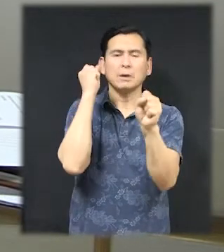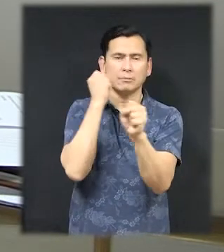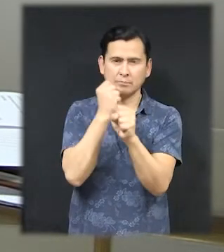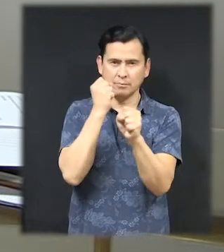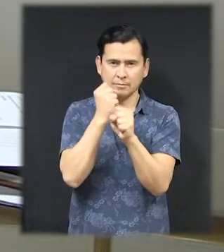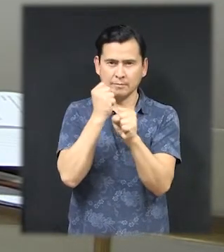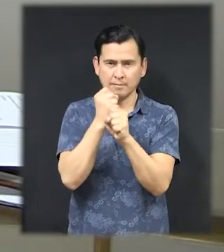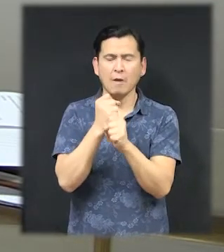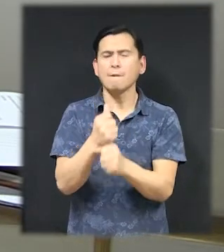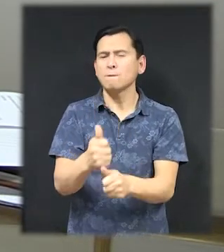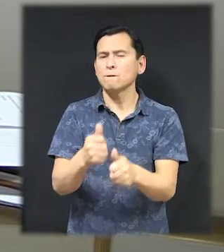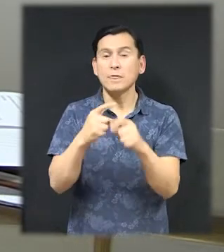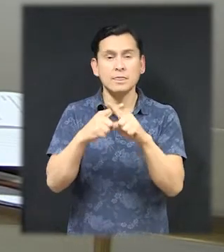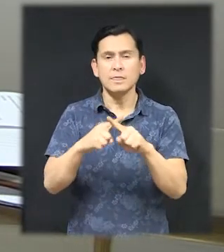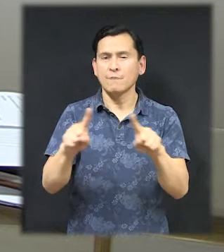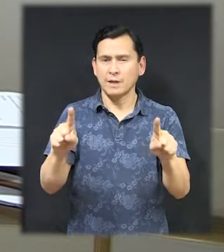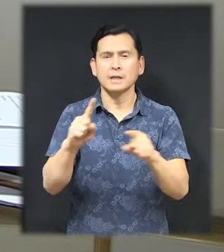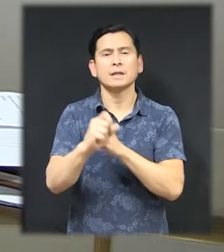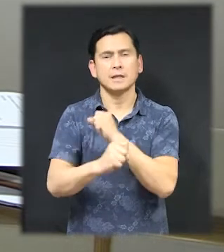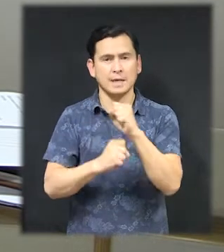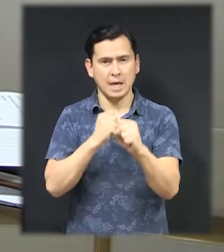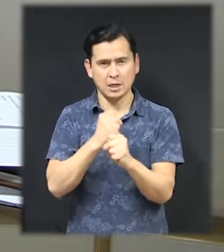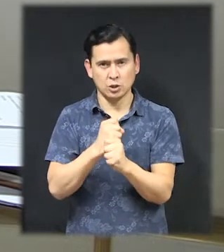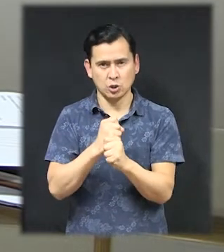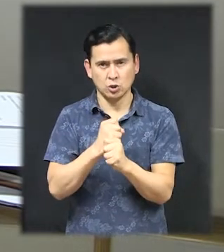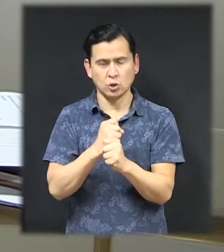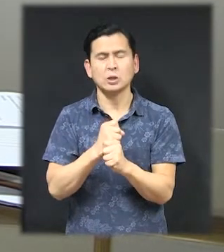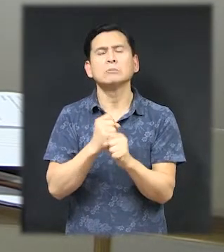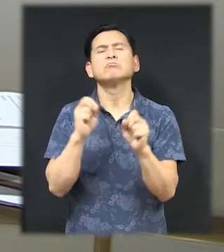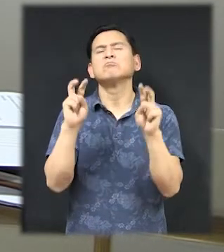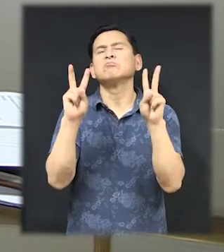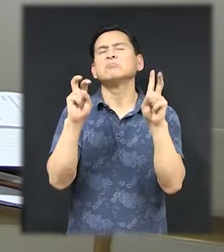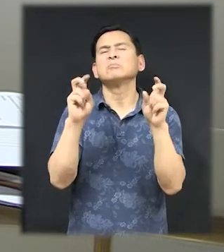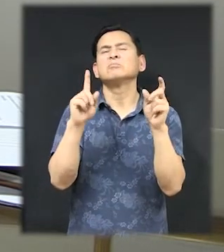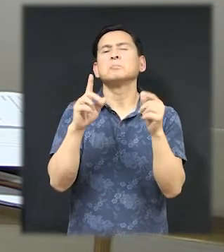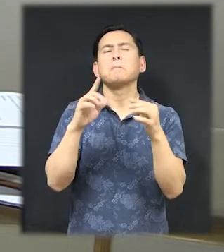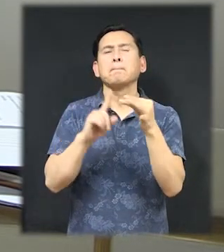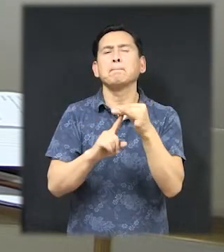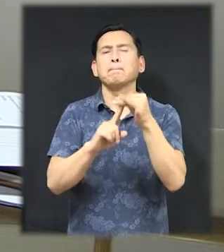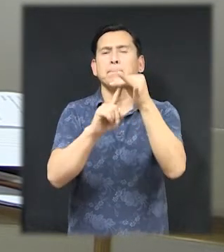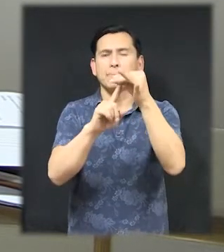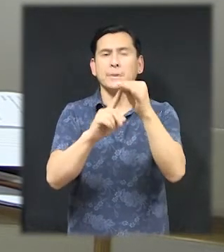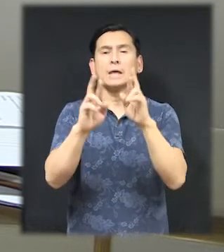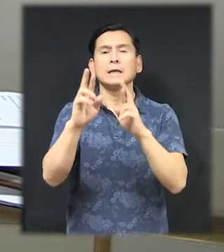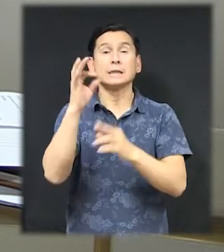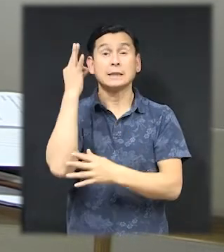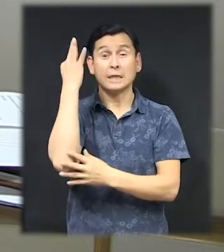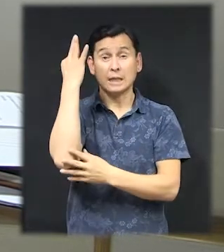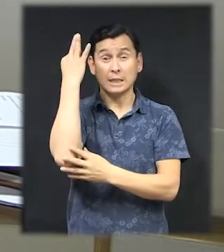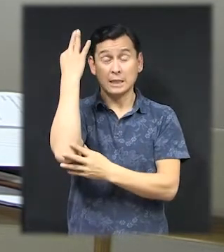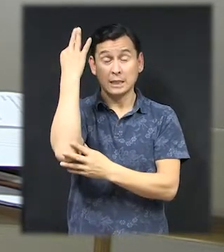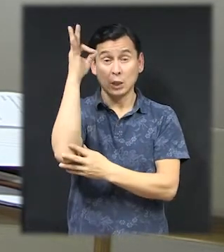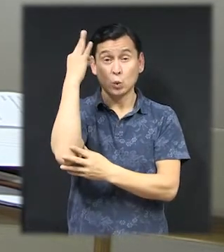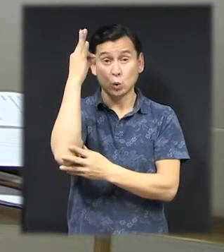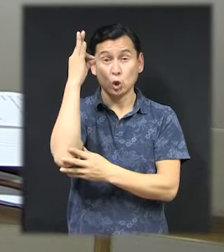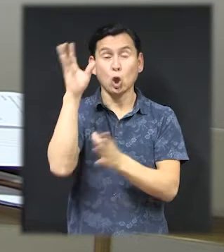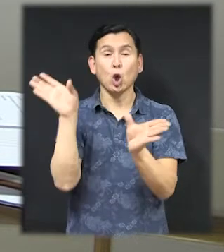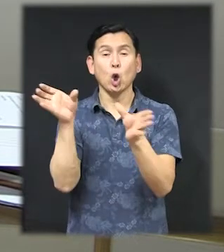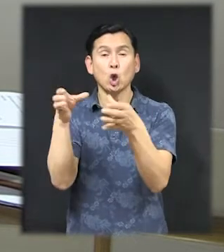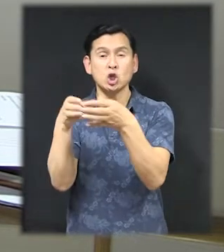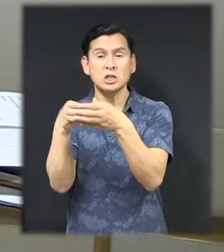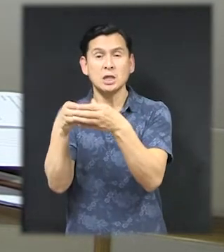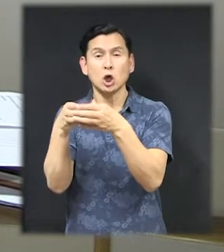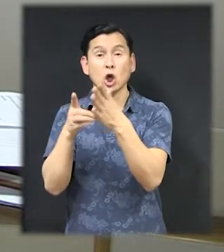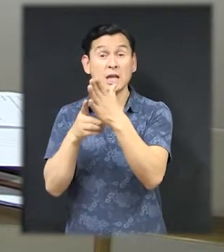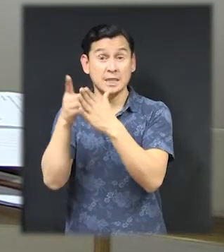su consejo. Fundamentalmente fueron entregadas a algunas entidades distintas como fueron el Consejo Regional a través